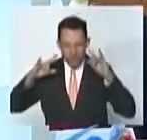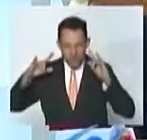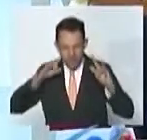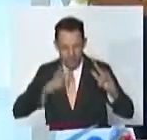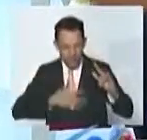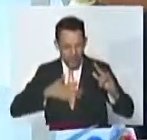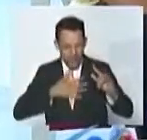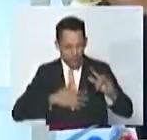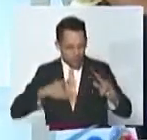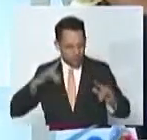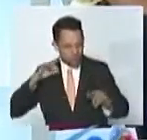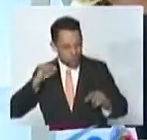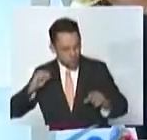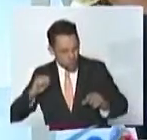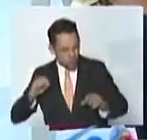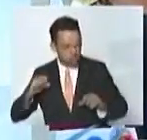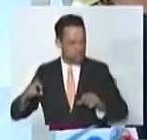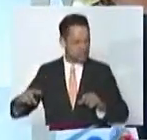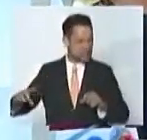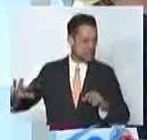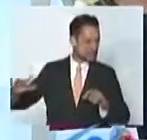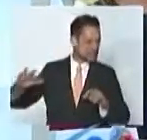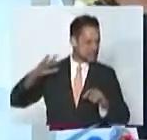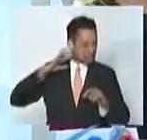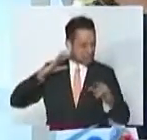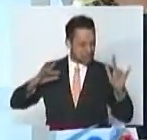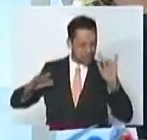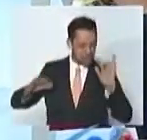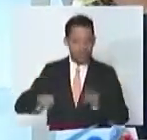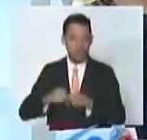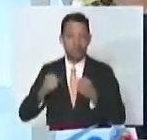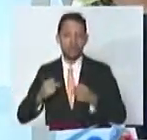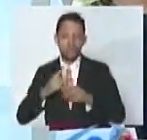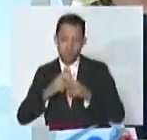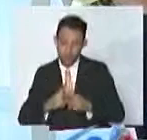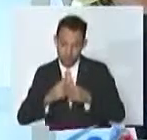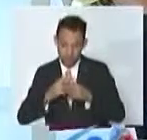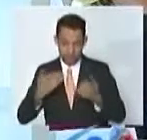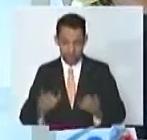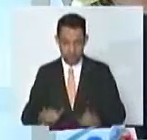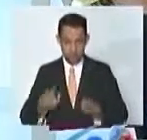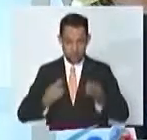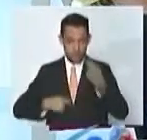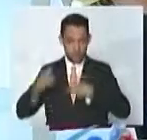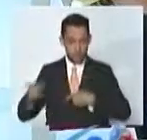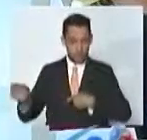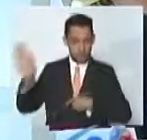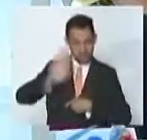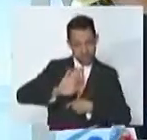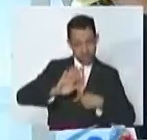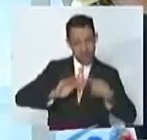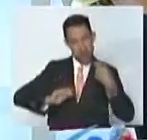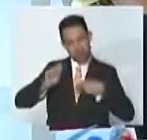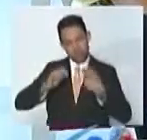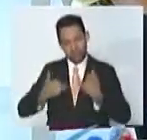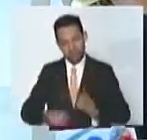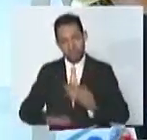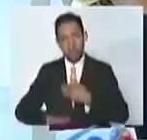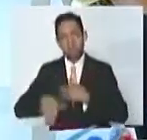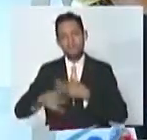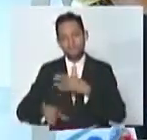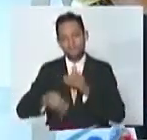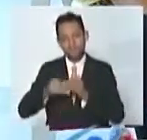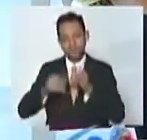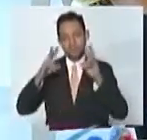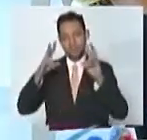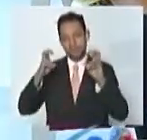hay tanta contaminación auditiva. Y después de este corte de comerciales vamos a hablar de